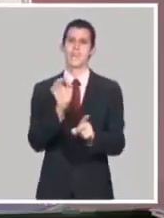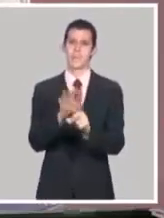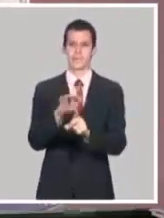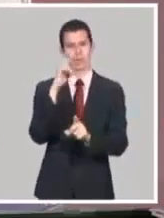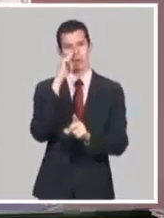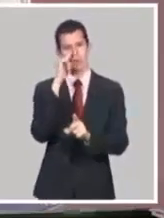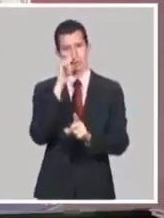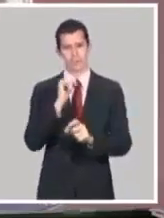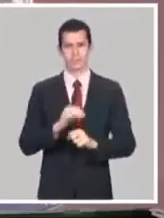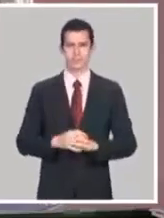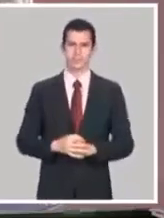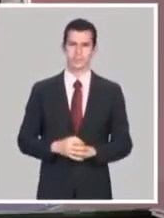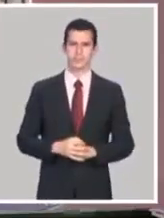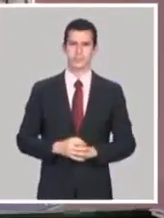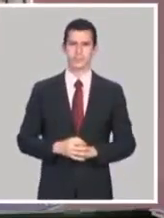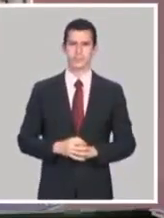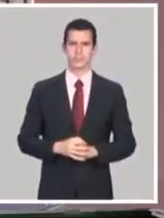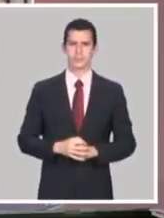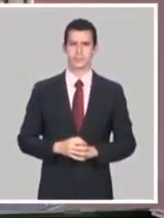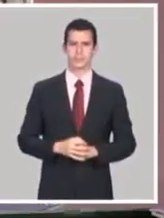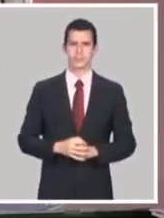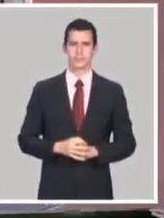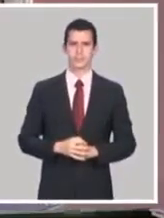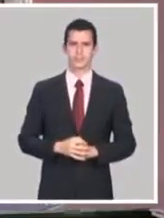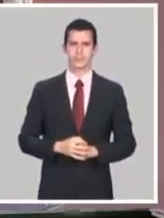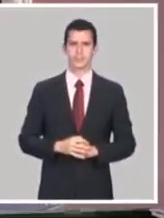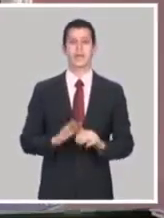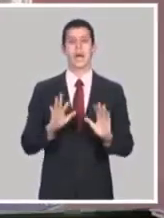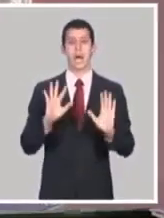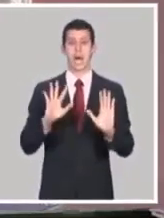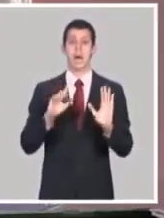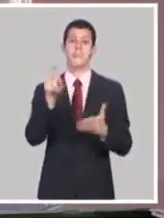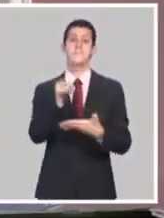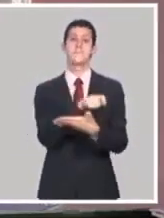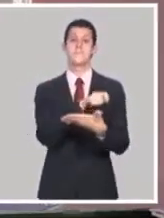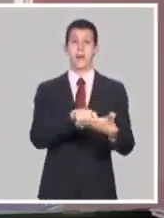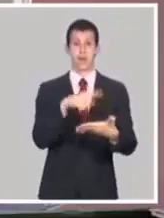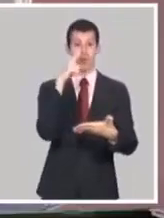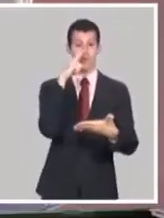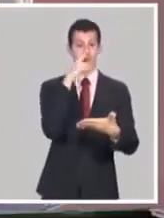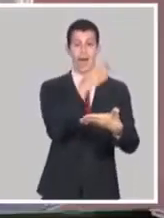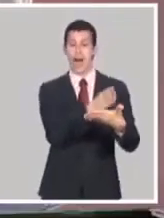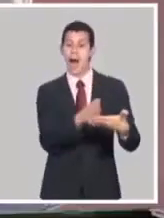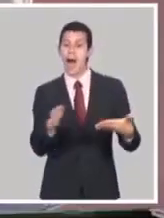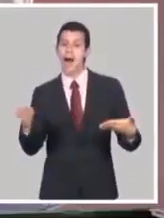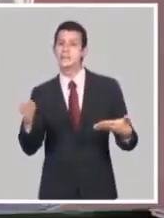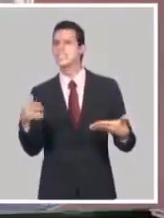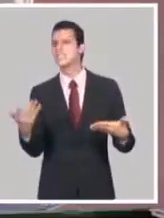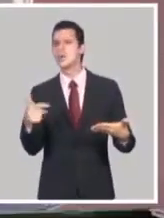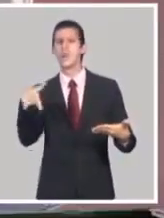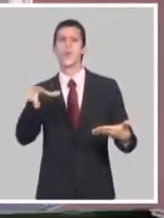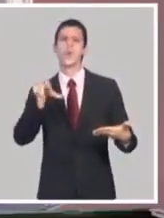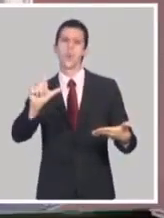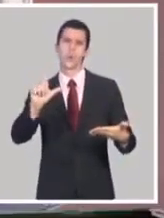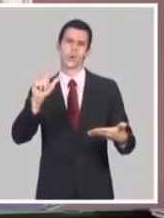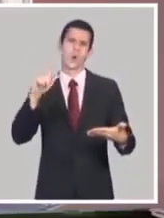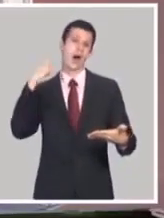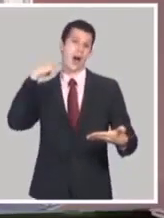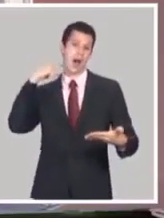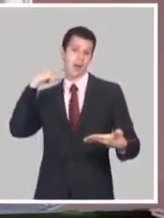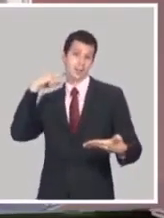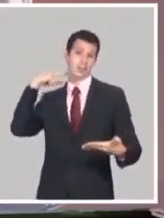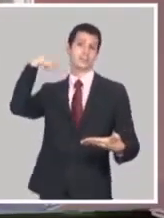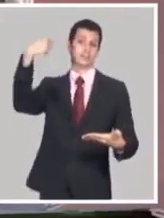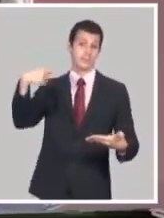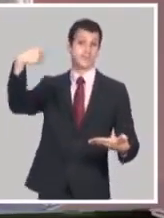noviembre noviembre en noviembre hasta julio del 23 por lo tanto nosotros vamos a tener dos